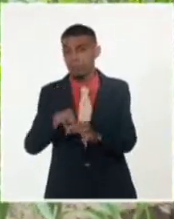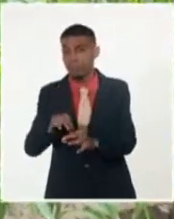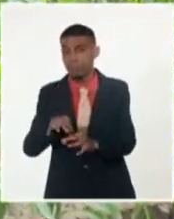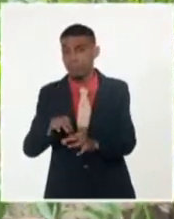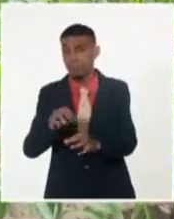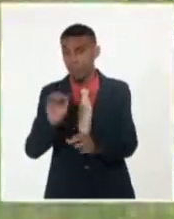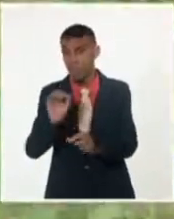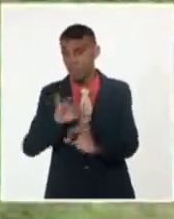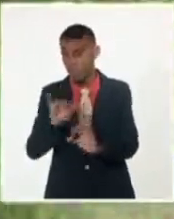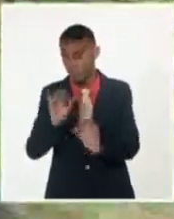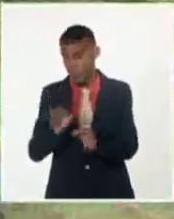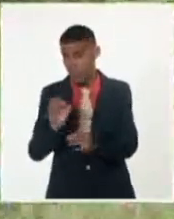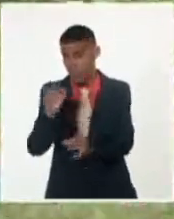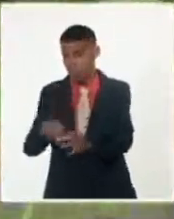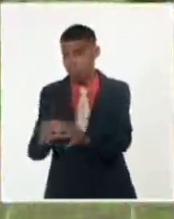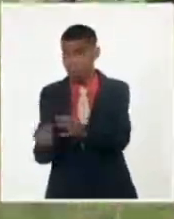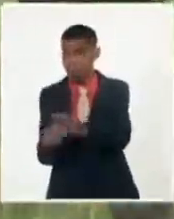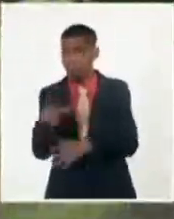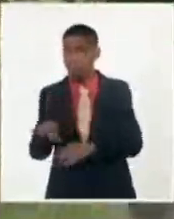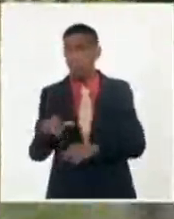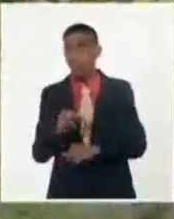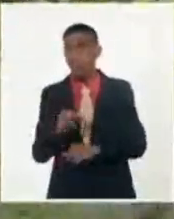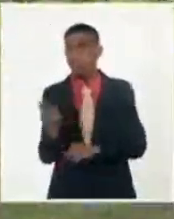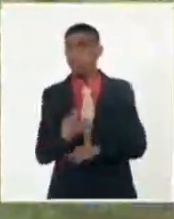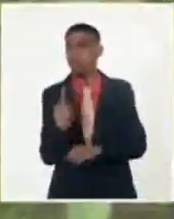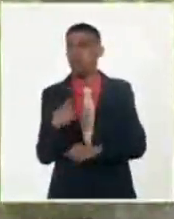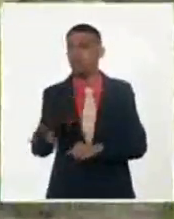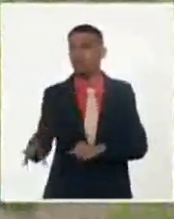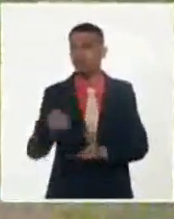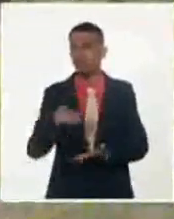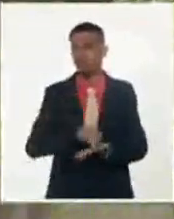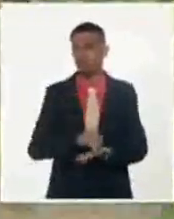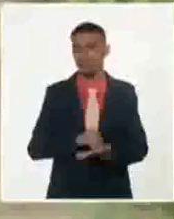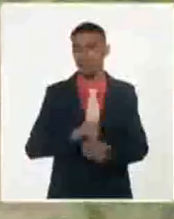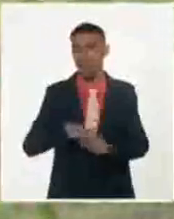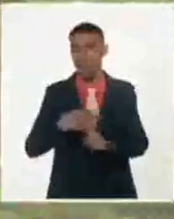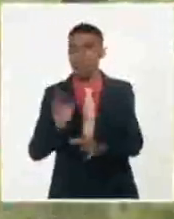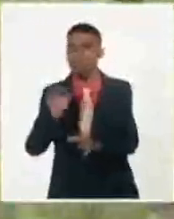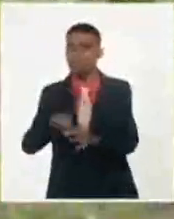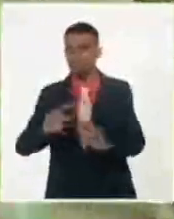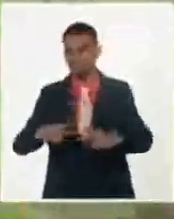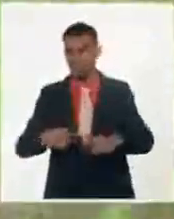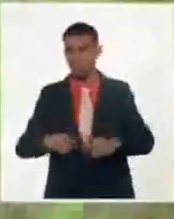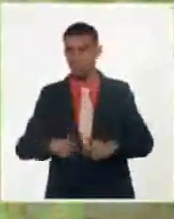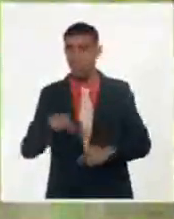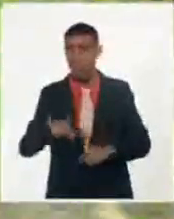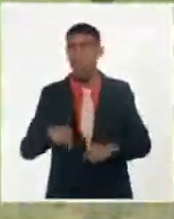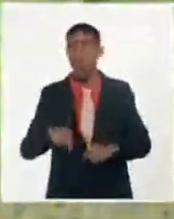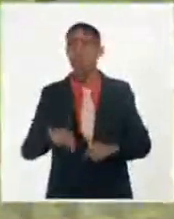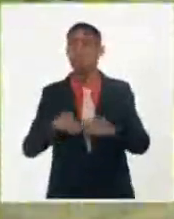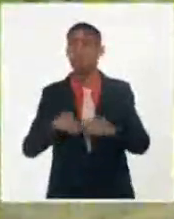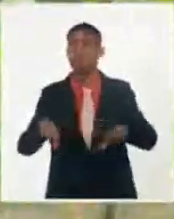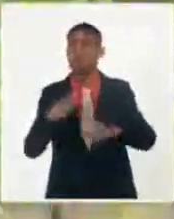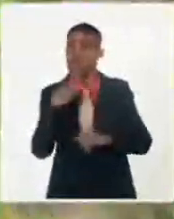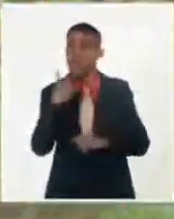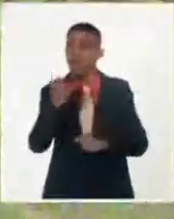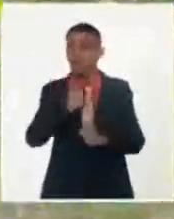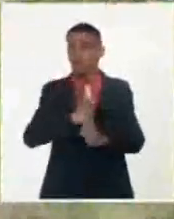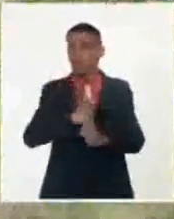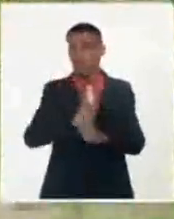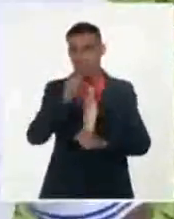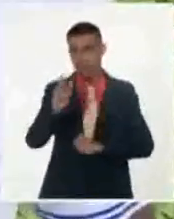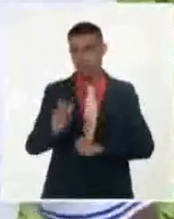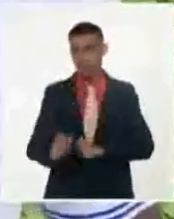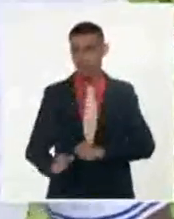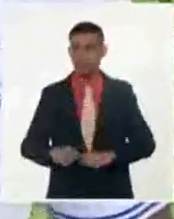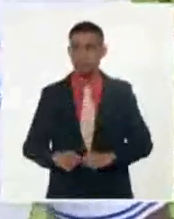los cultivos también. Luego de sobreponerse a una intensa sequía meses atrás, hoy el panorama se revierte para los productores. Hemos llegado